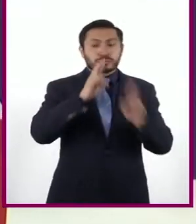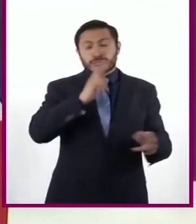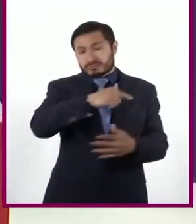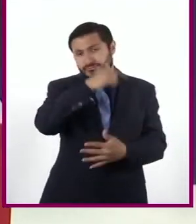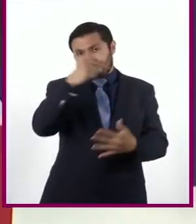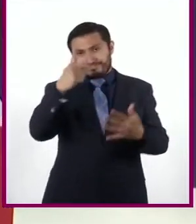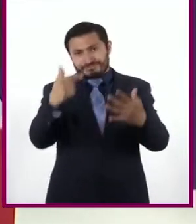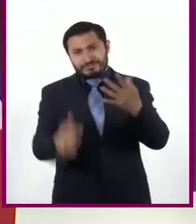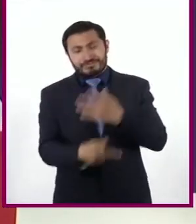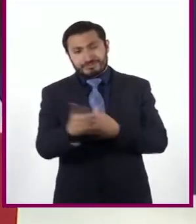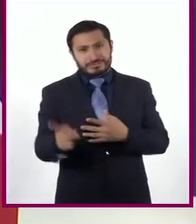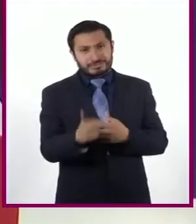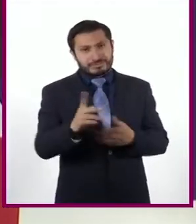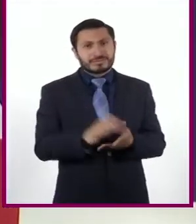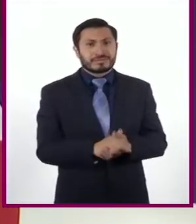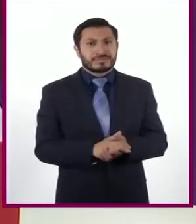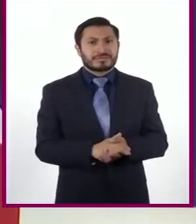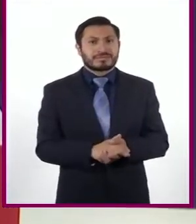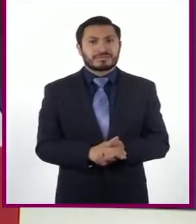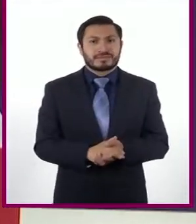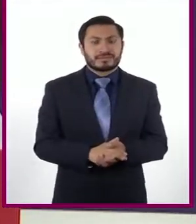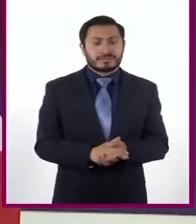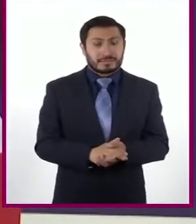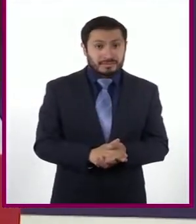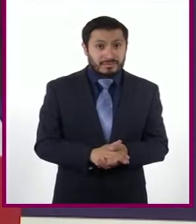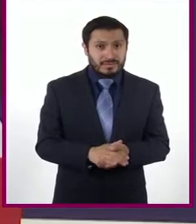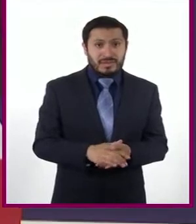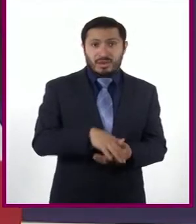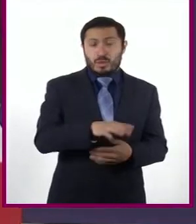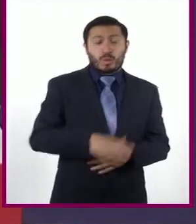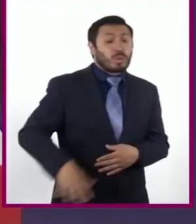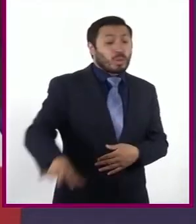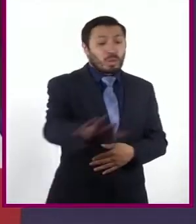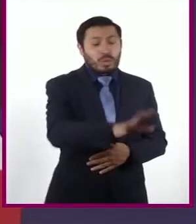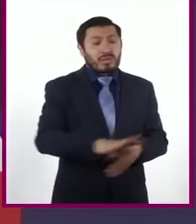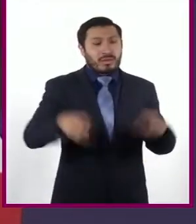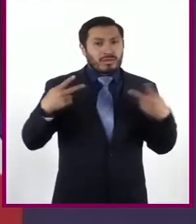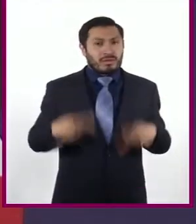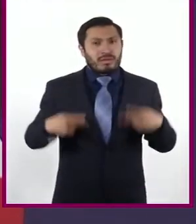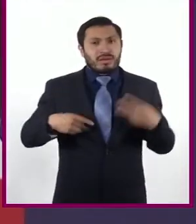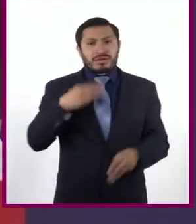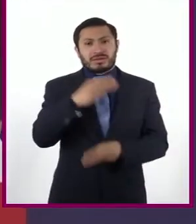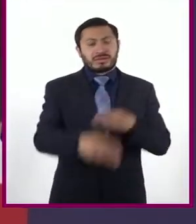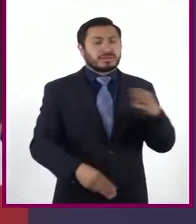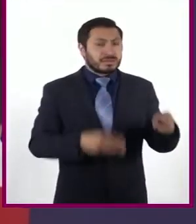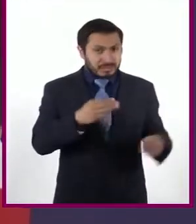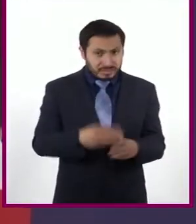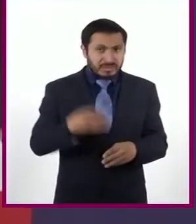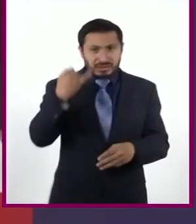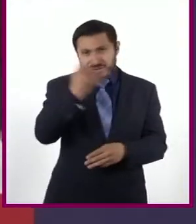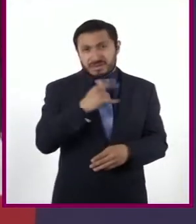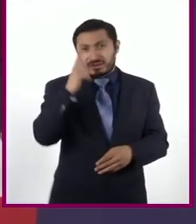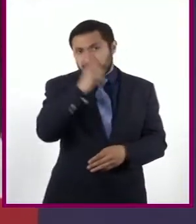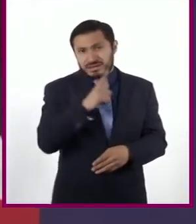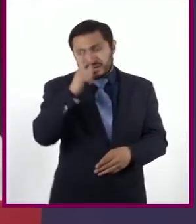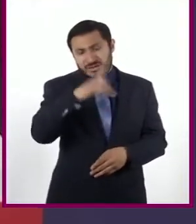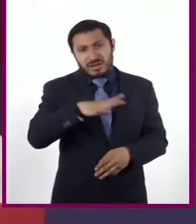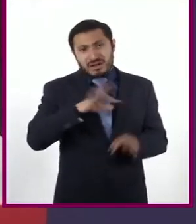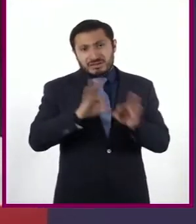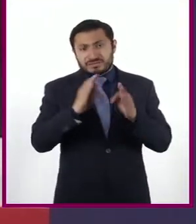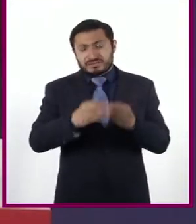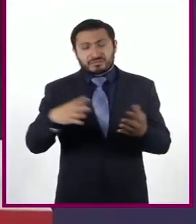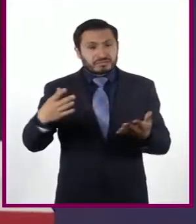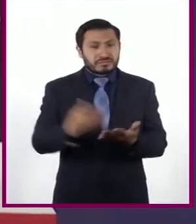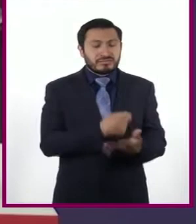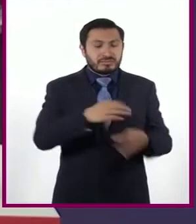para cada una de estas preguntas, pues todas las personas del mundo hablan una lengua y tienen una manera de ganarse la